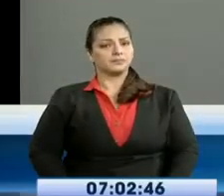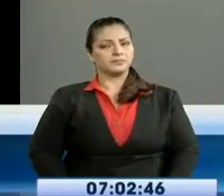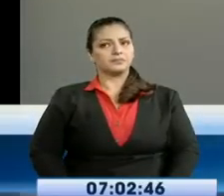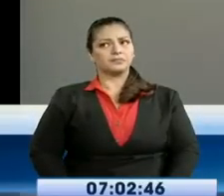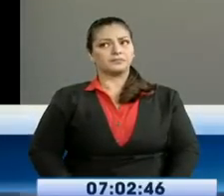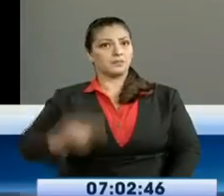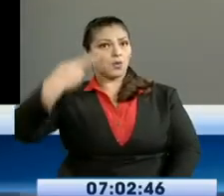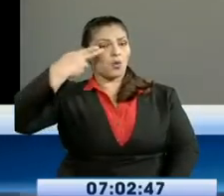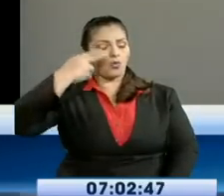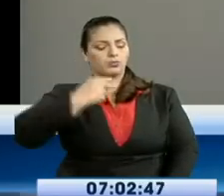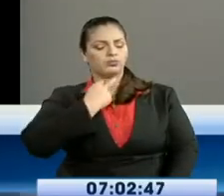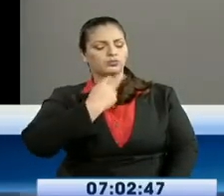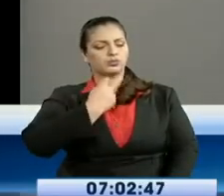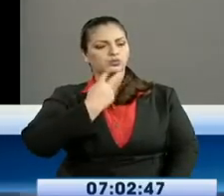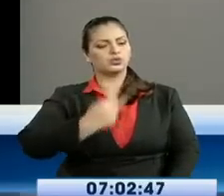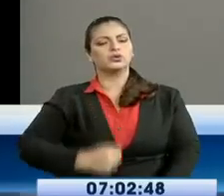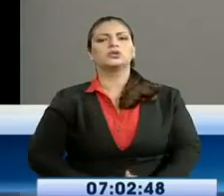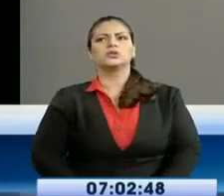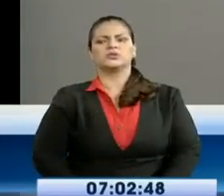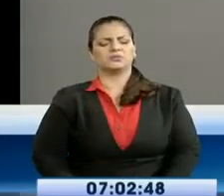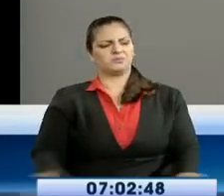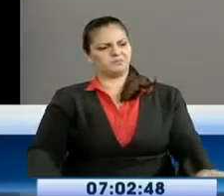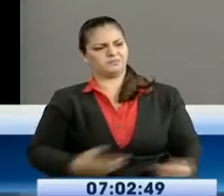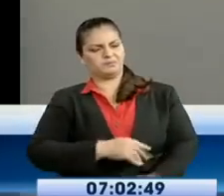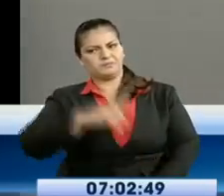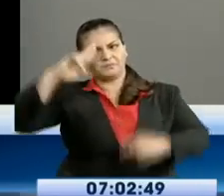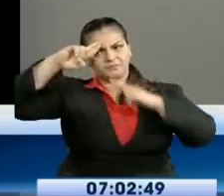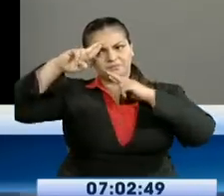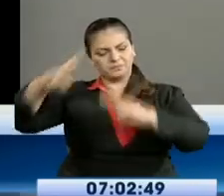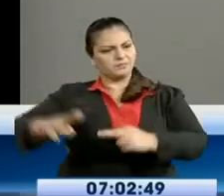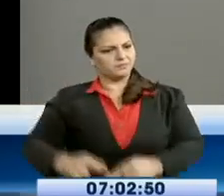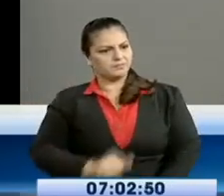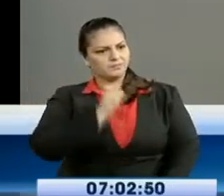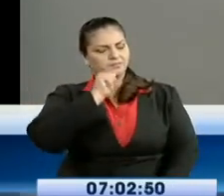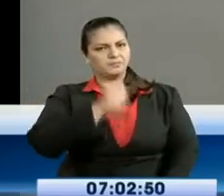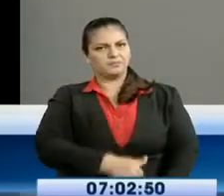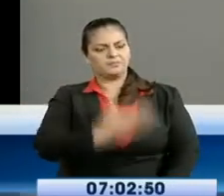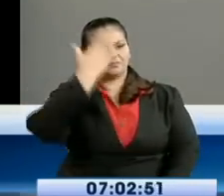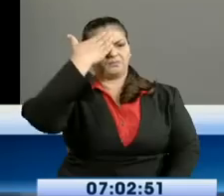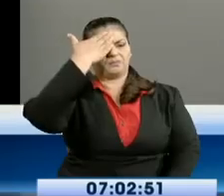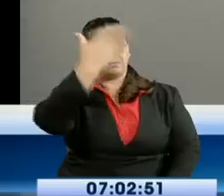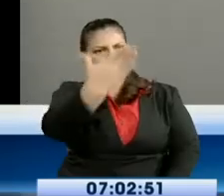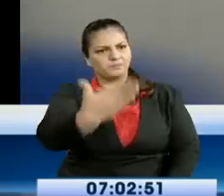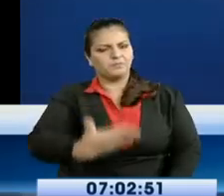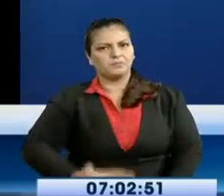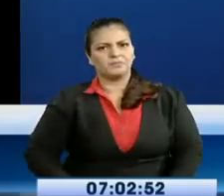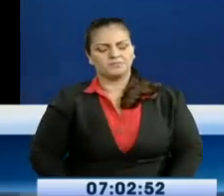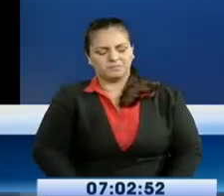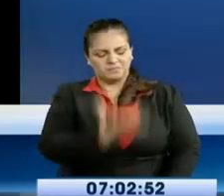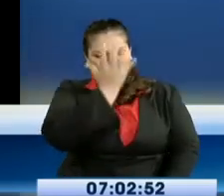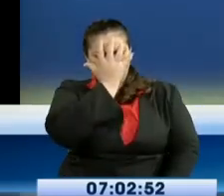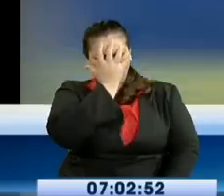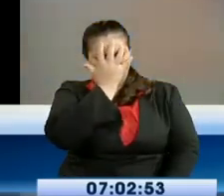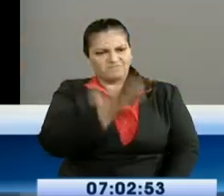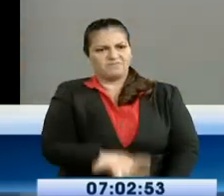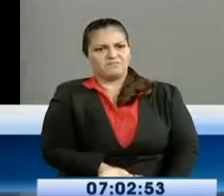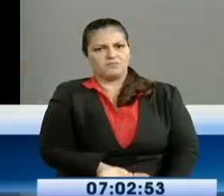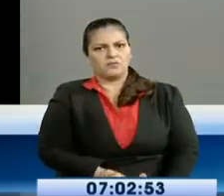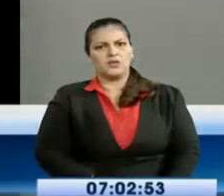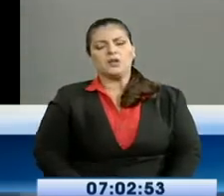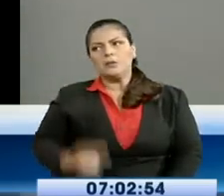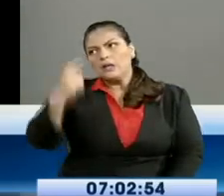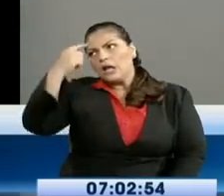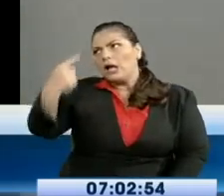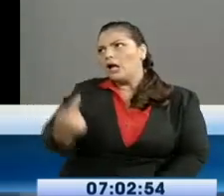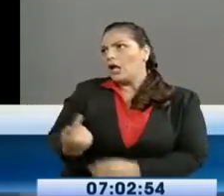contra este sujeto. Cobarde, cobarde la actitud, no, desde todo punto de vista y cobarde. ¡Y qué vergüenza! Si no estaba de acuerdo